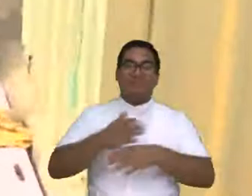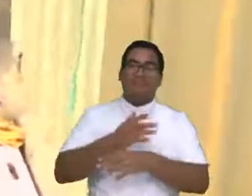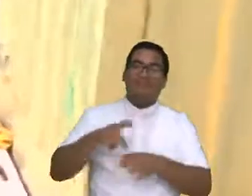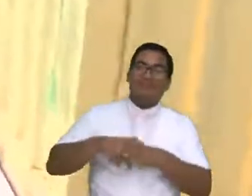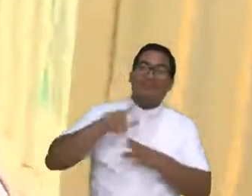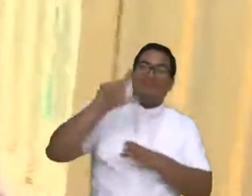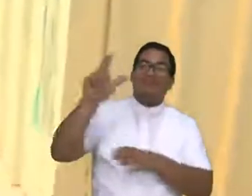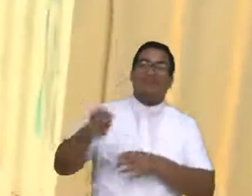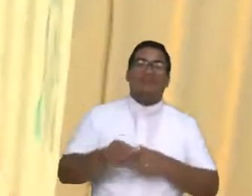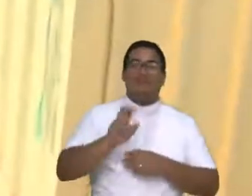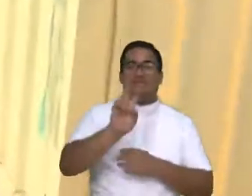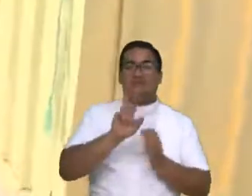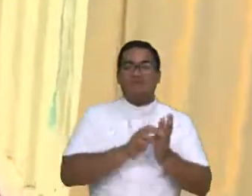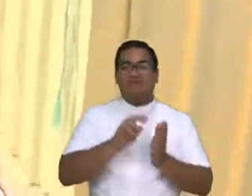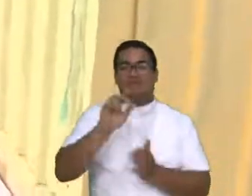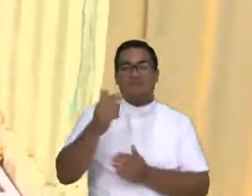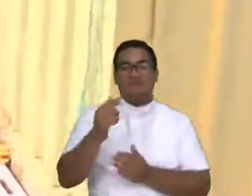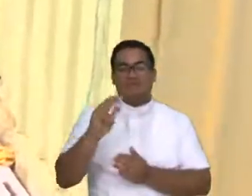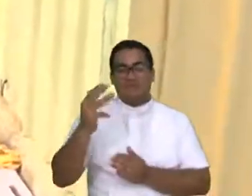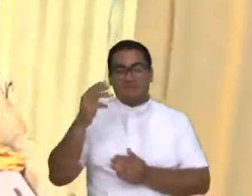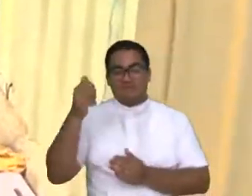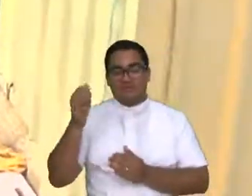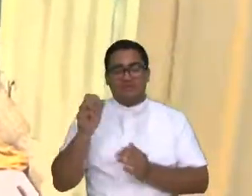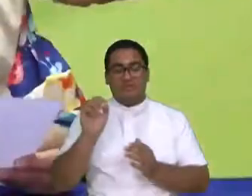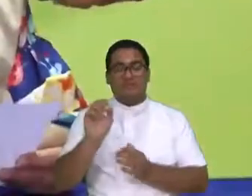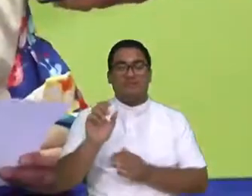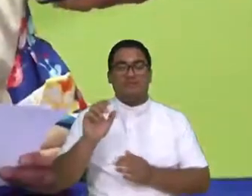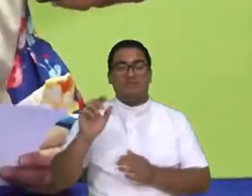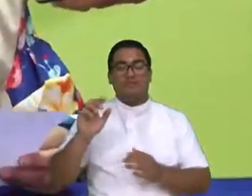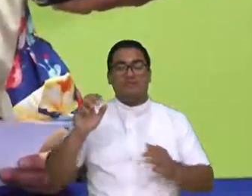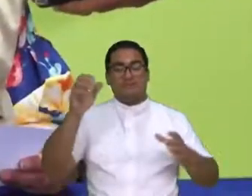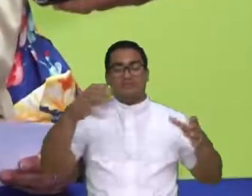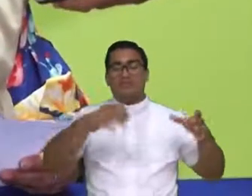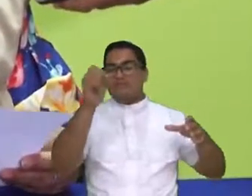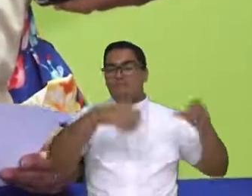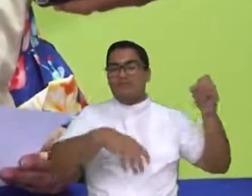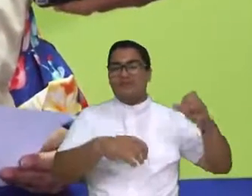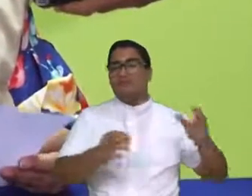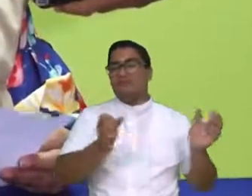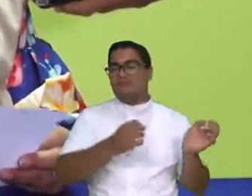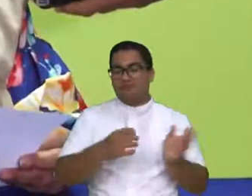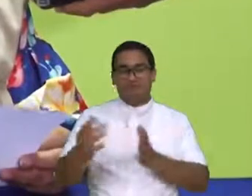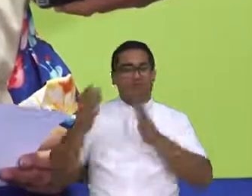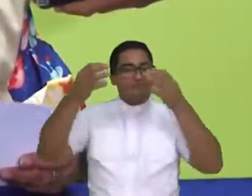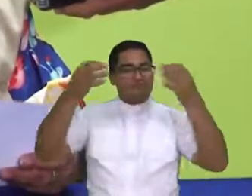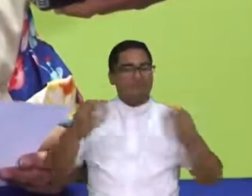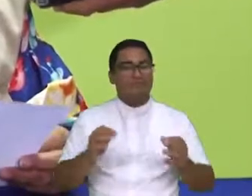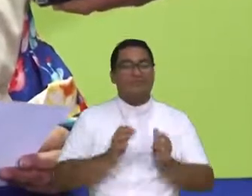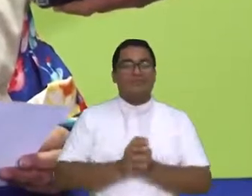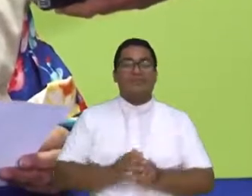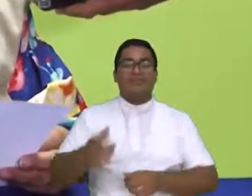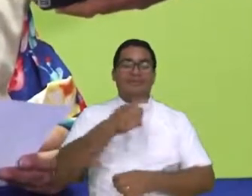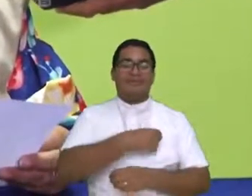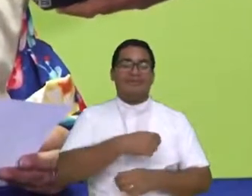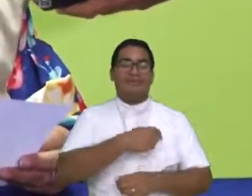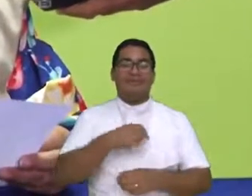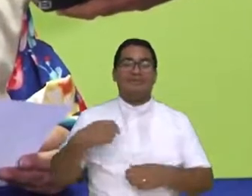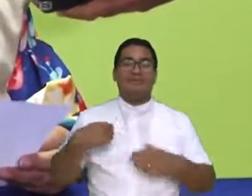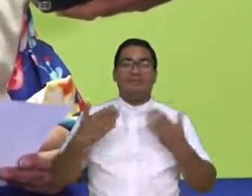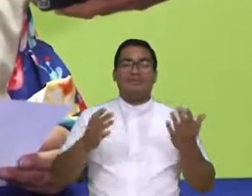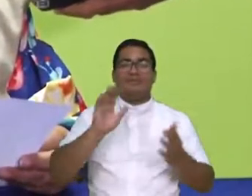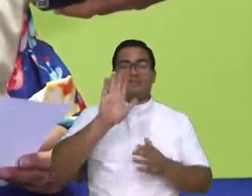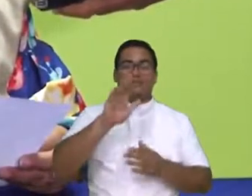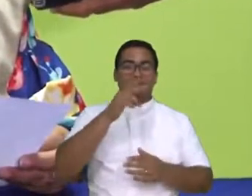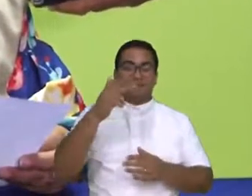se eliminaron un total de 2.796 metros cúbicos de basura. Y a nivel de las escuelas, se han realizado